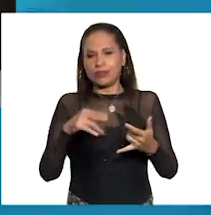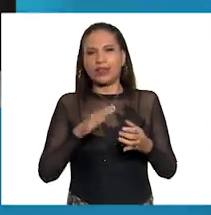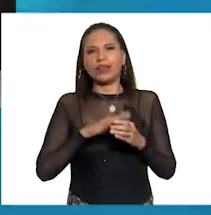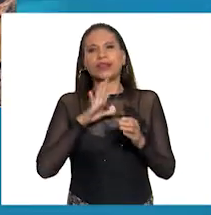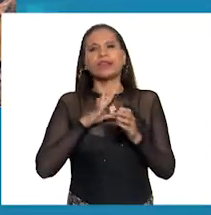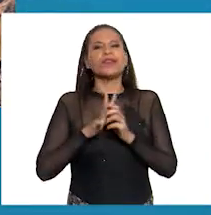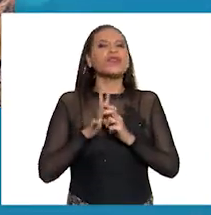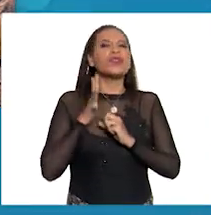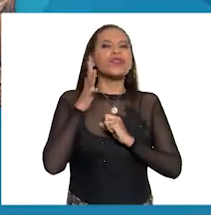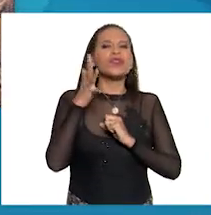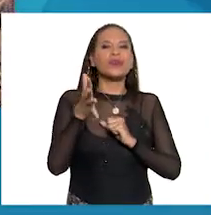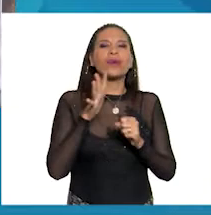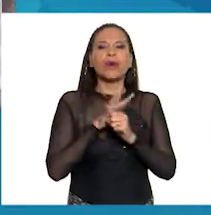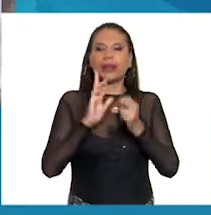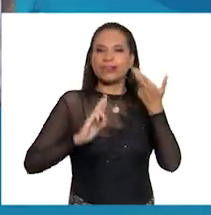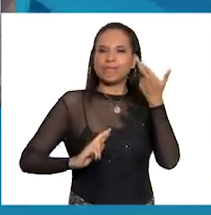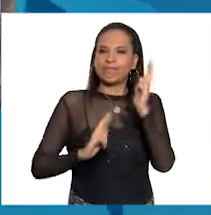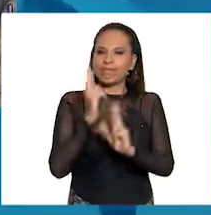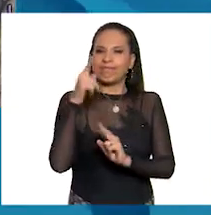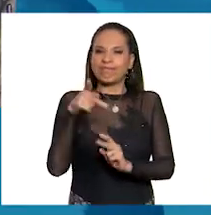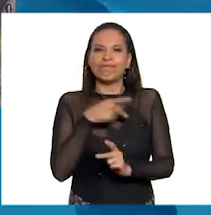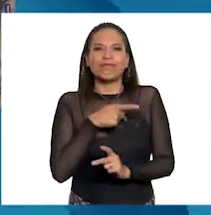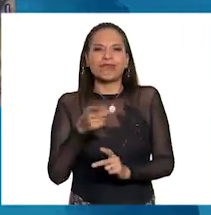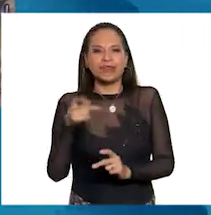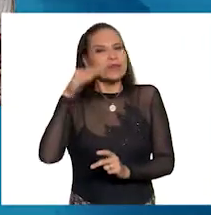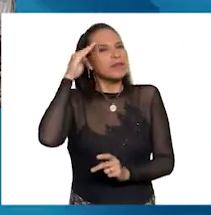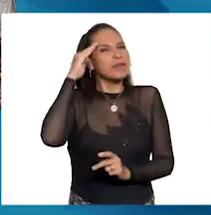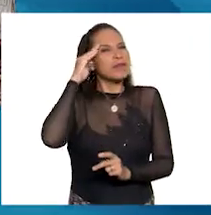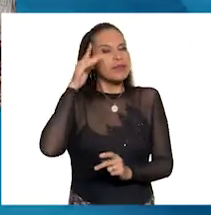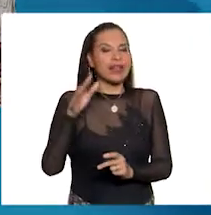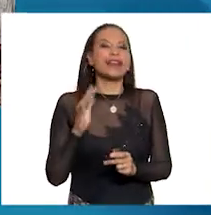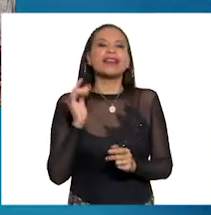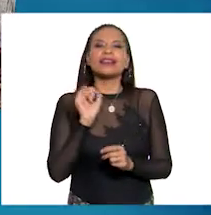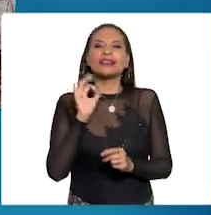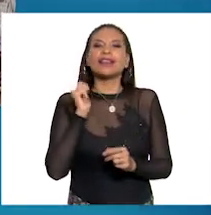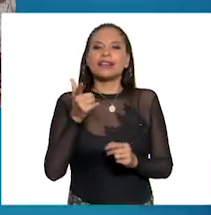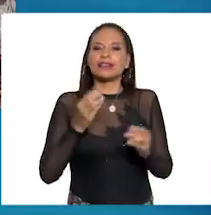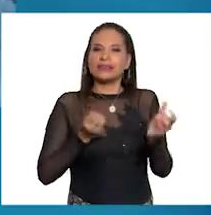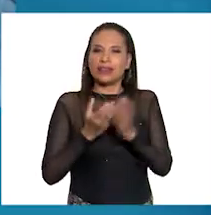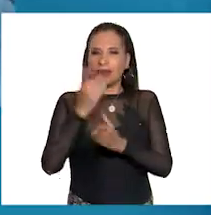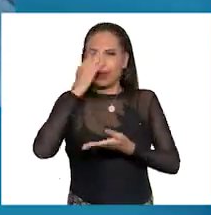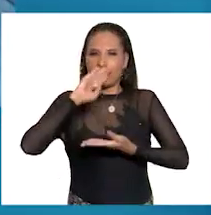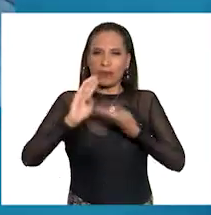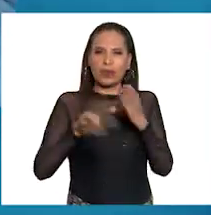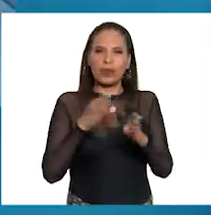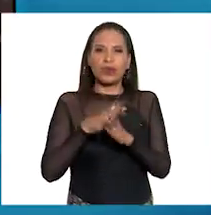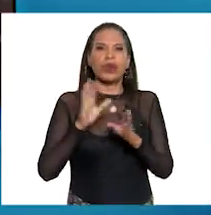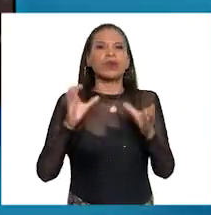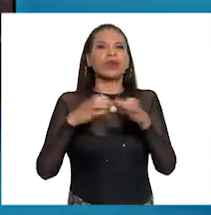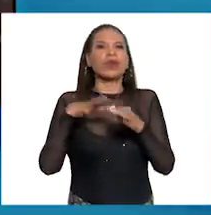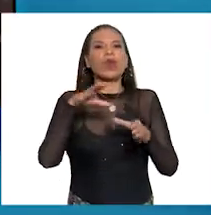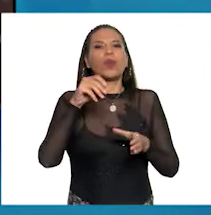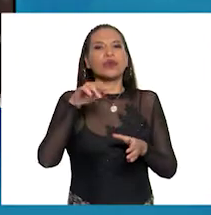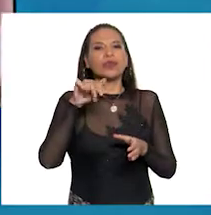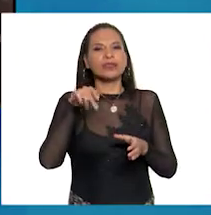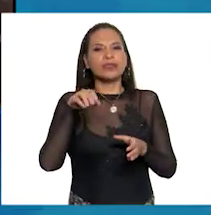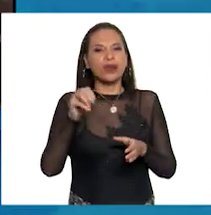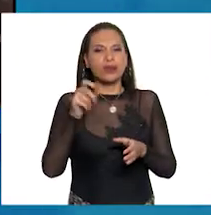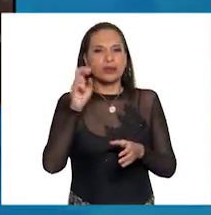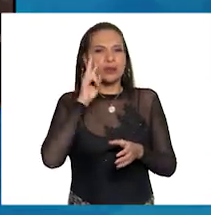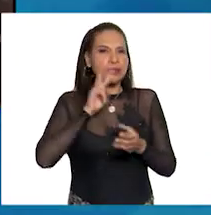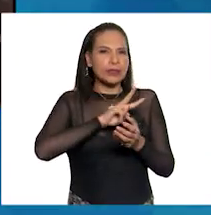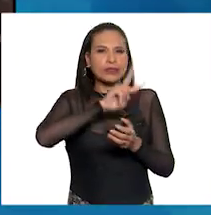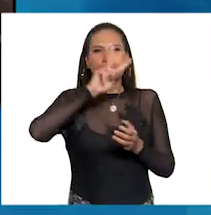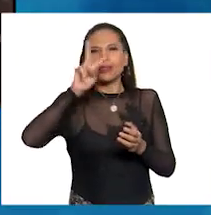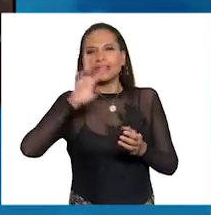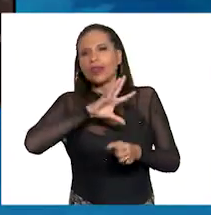del futuro, esta revolución proletaria que él pensaba que iba a ser la salida para el mundo, el comunismo. Esta es la visión